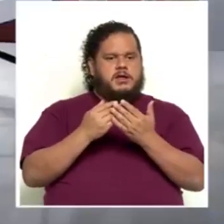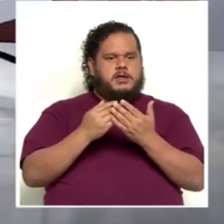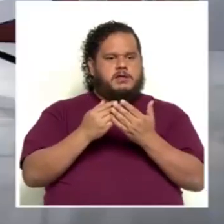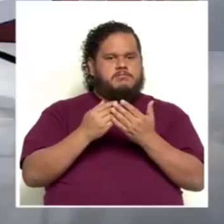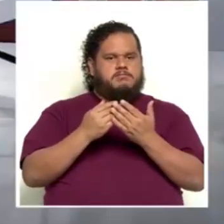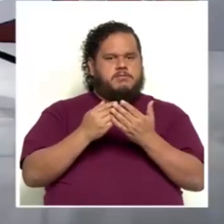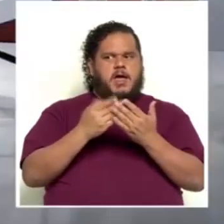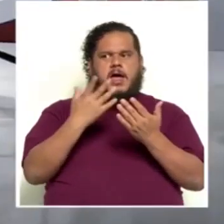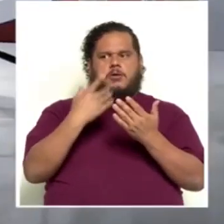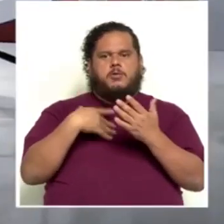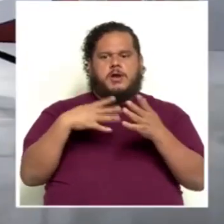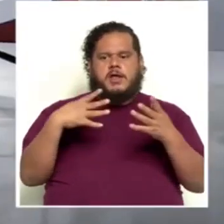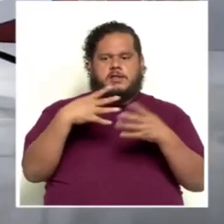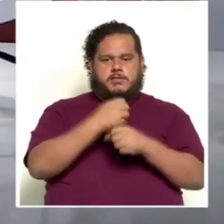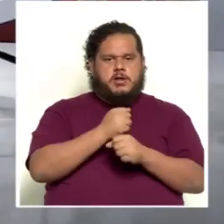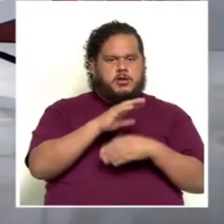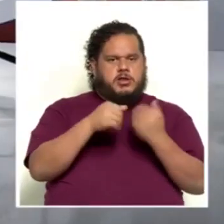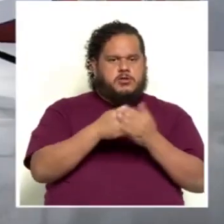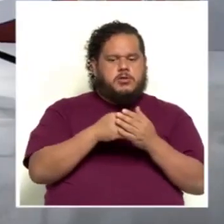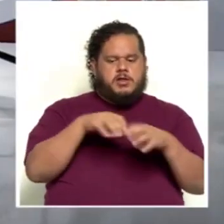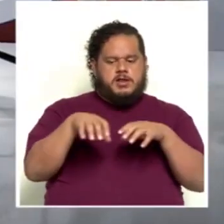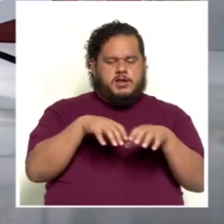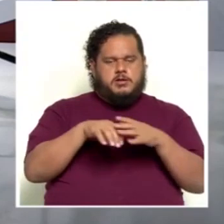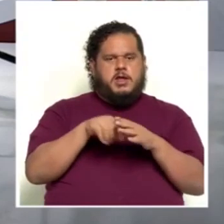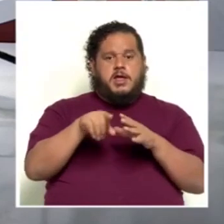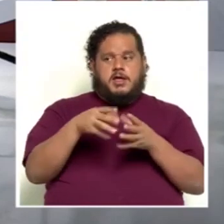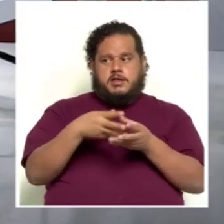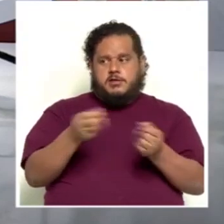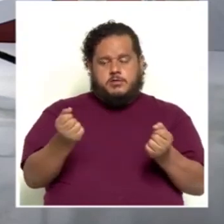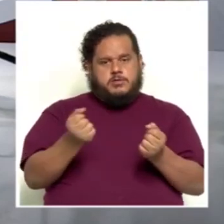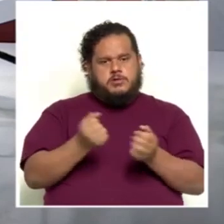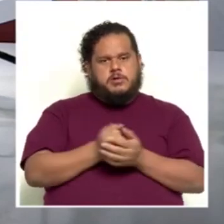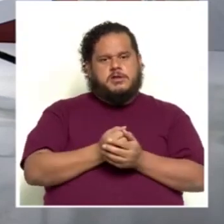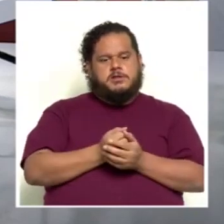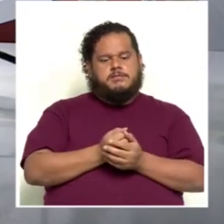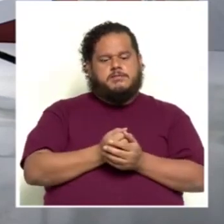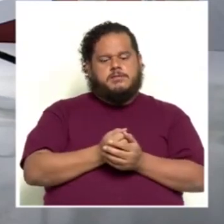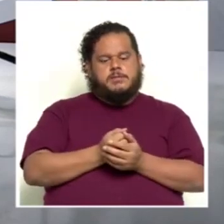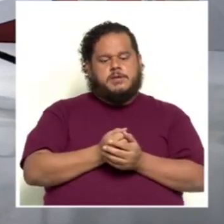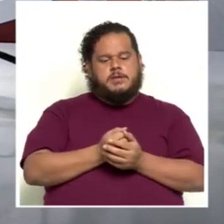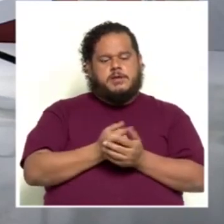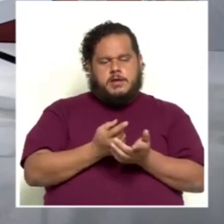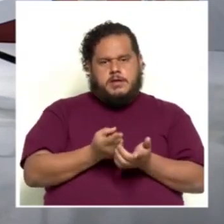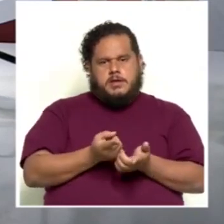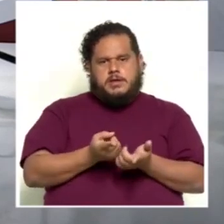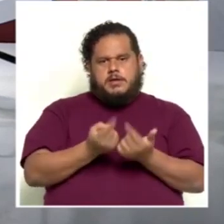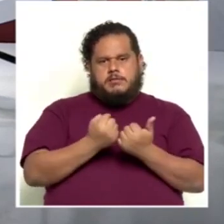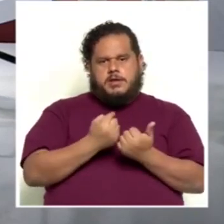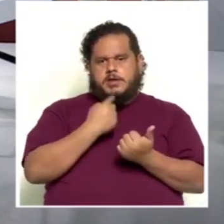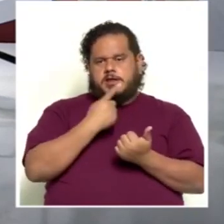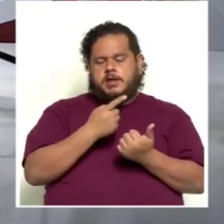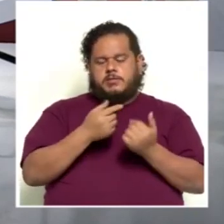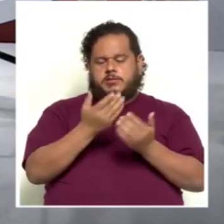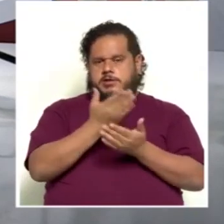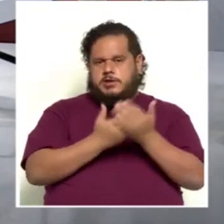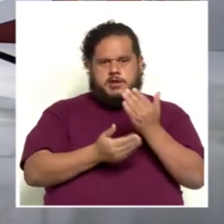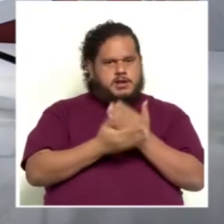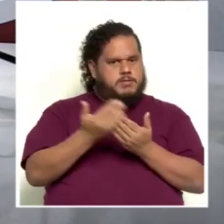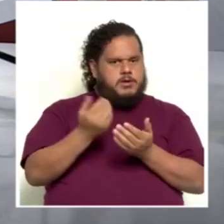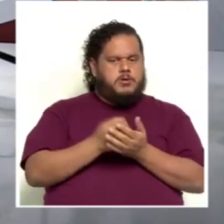simplificación extrema de las soluciones. Y generalmente estas soluciones vienen, digamos, de la mano